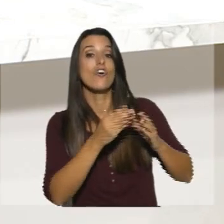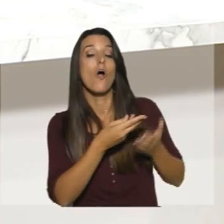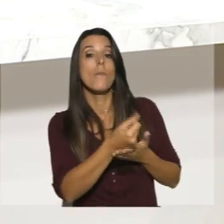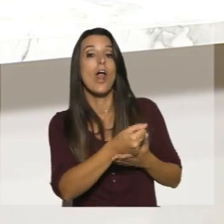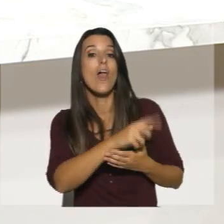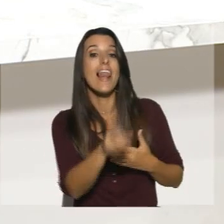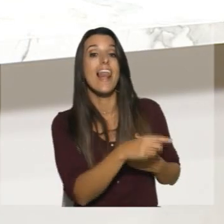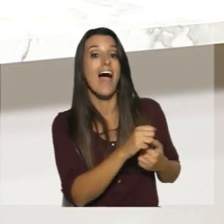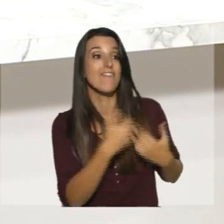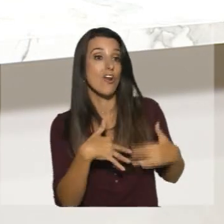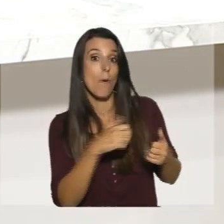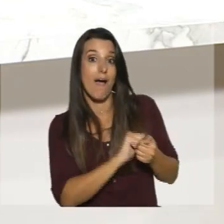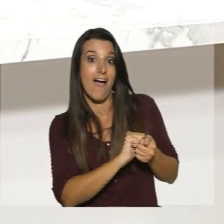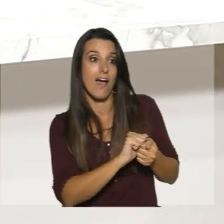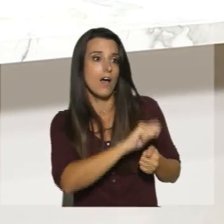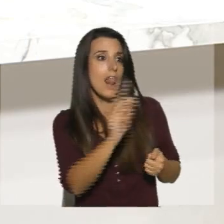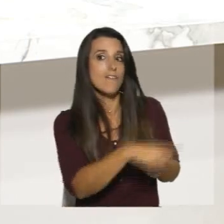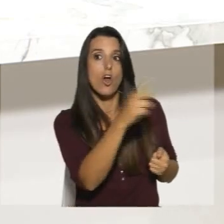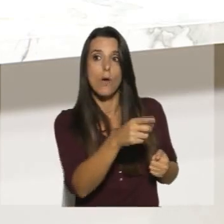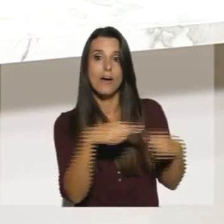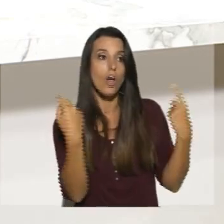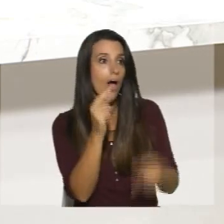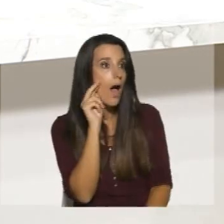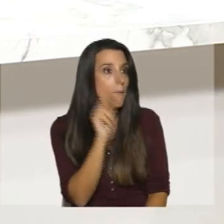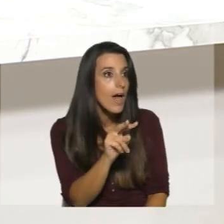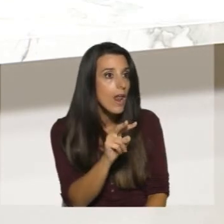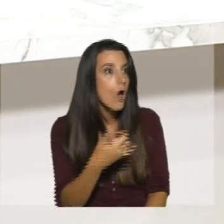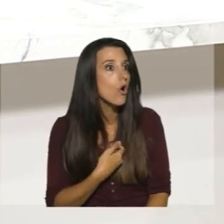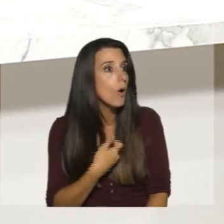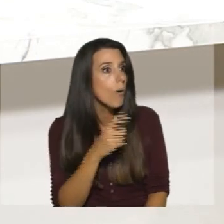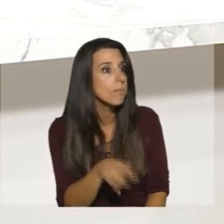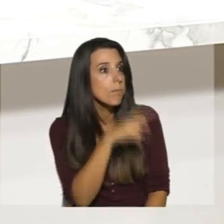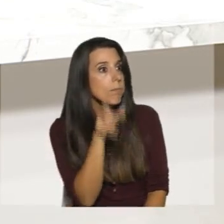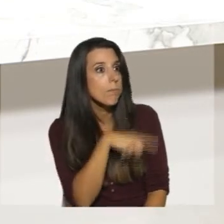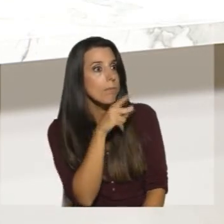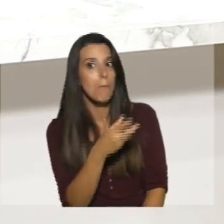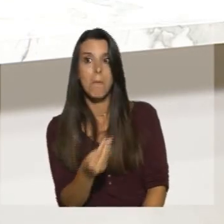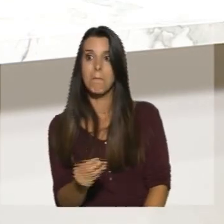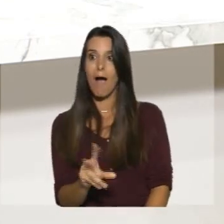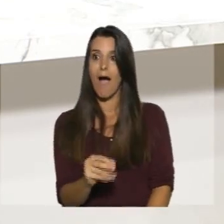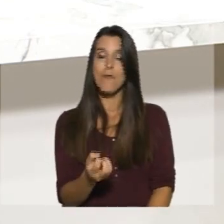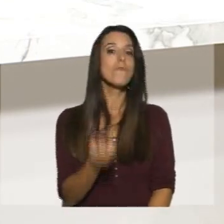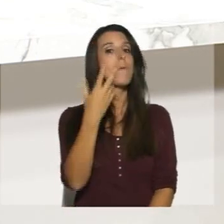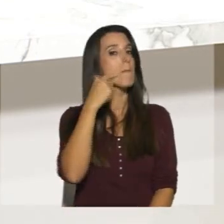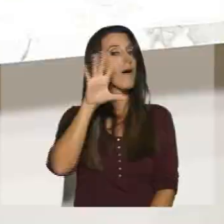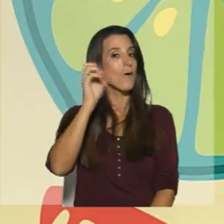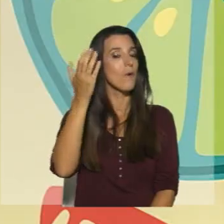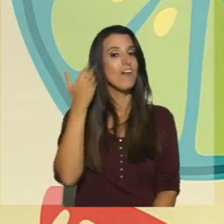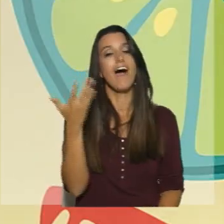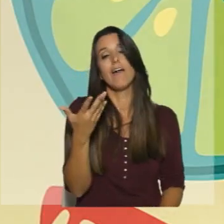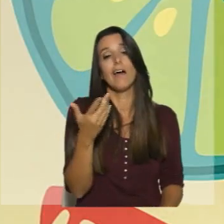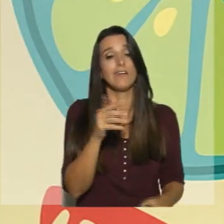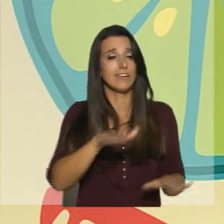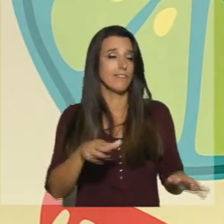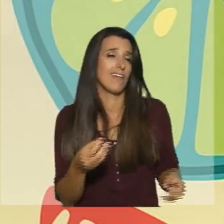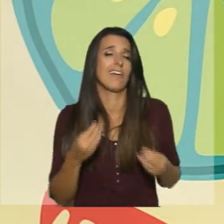Compramos la lavarropa y estuvimos toda la familia, todo el lavado de la lavarropa, mirando pero la ropa así que como iba girando, ¿no? Claro, obvio. Ahora lo contamos y los chiquitines se nos